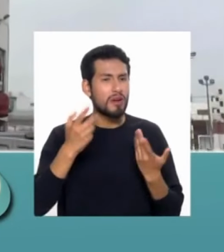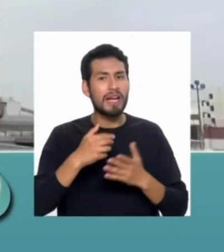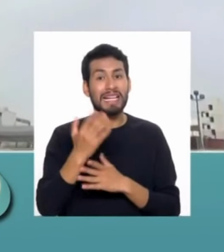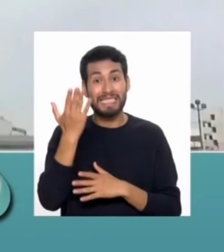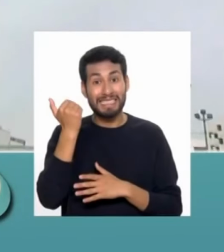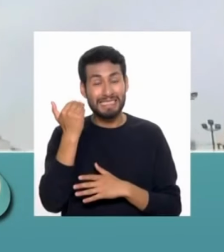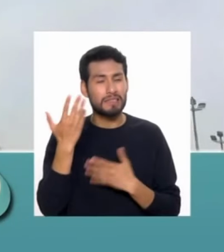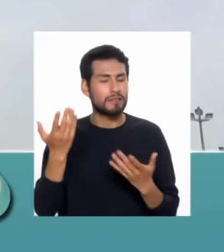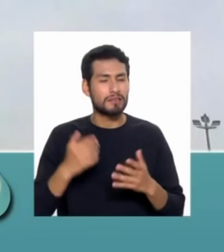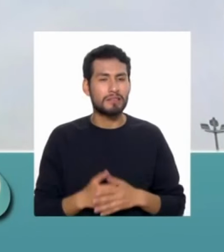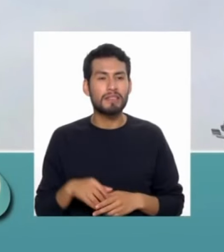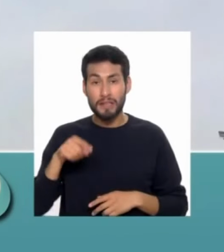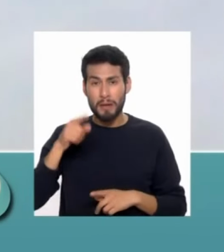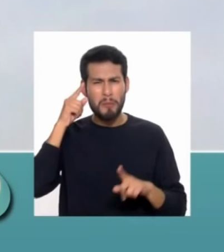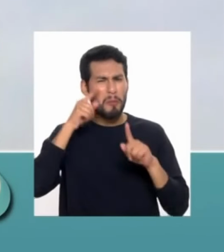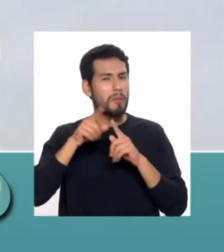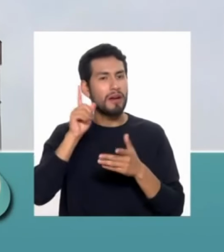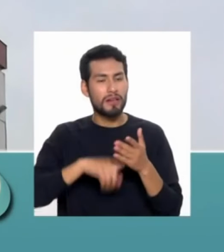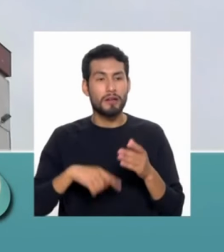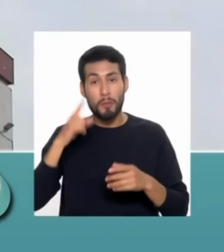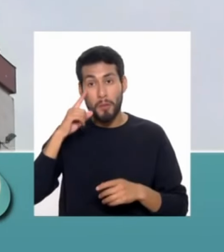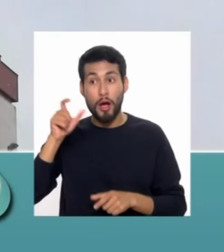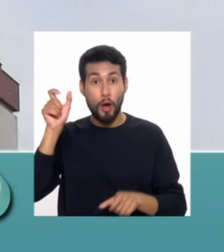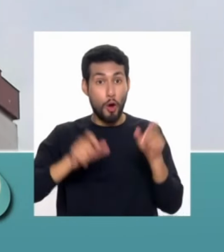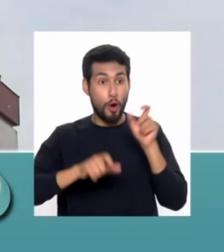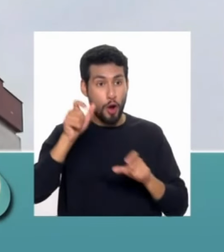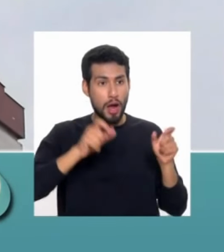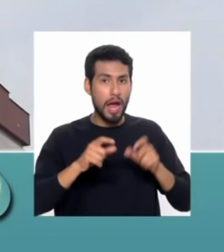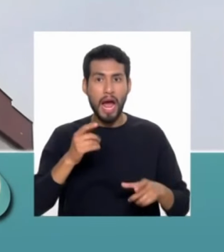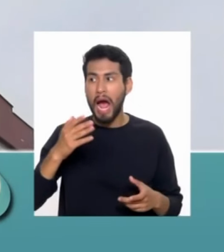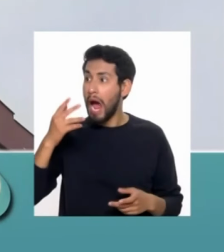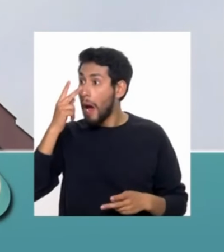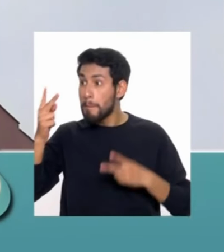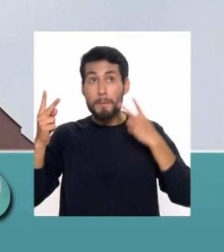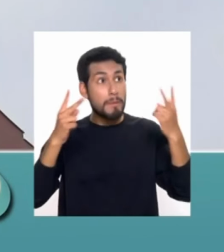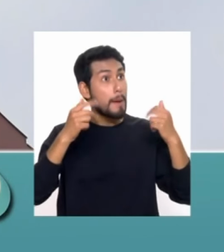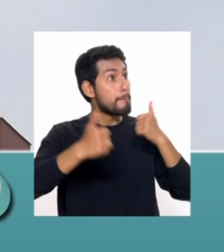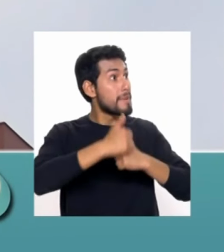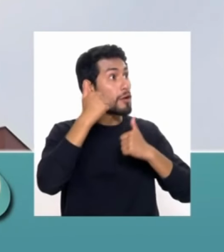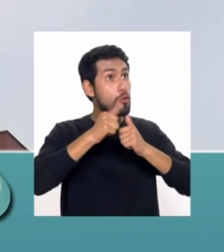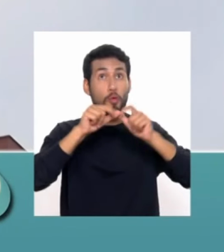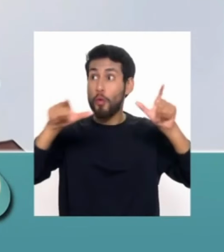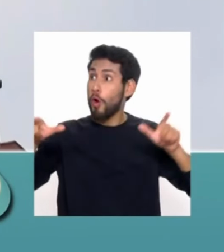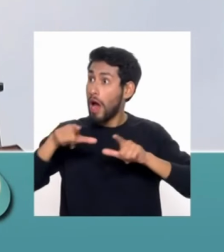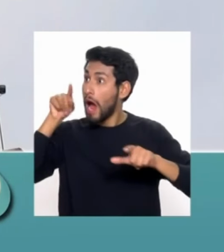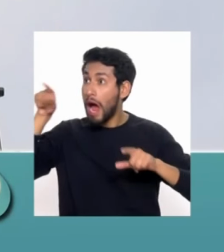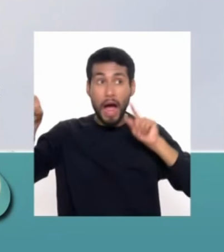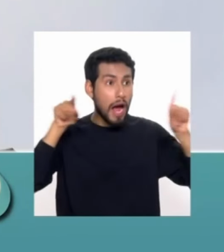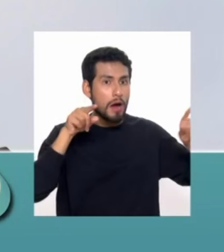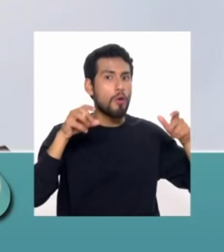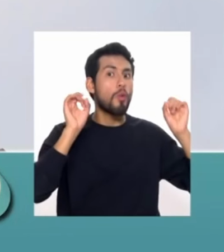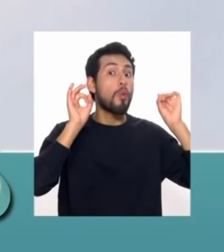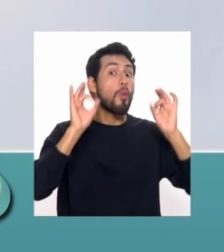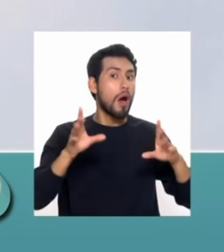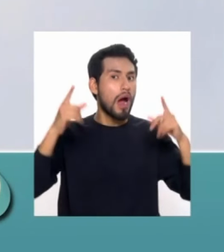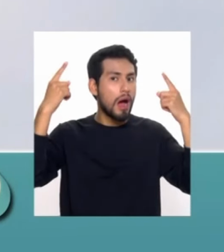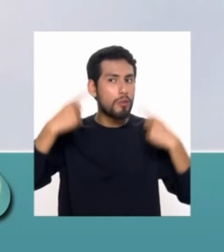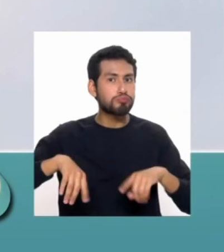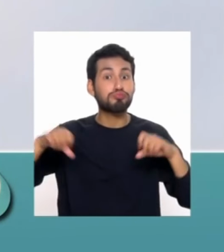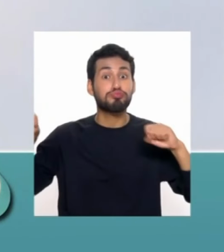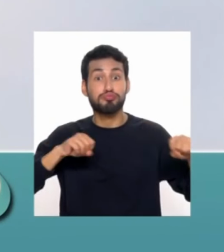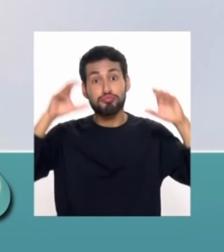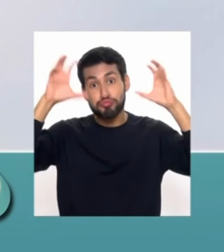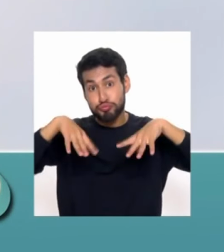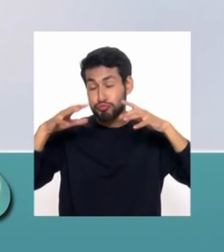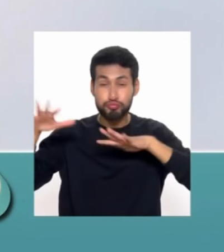15. Y esto pues con la finalidad de que la población identifique los riesgos que hay en su localidad ante un posible desastre natural en